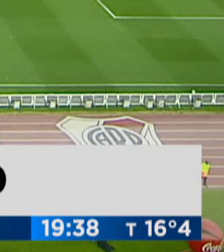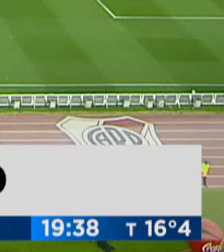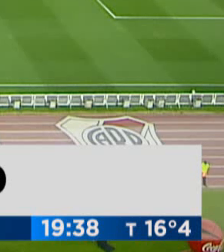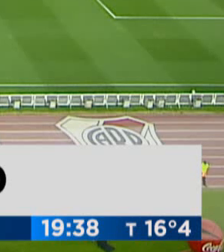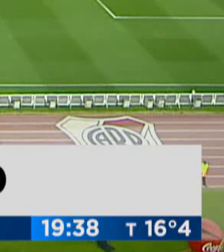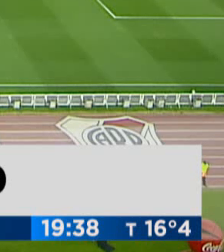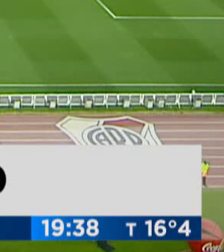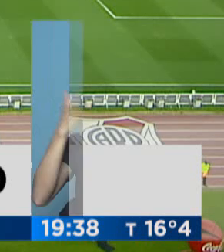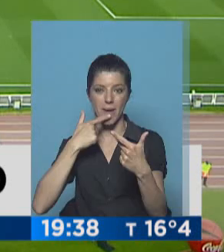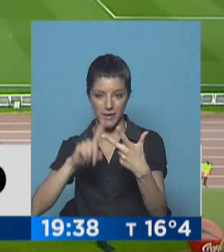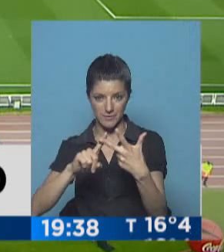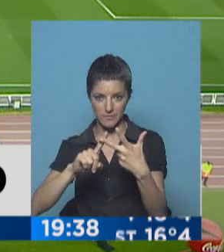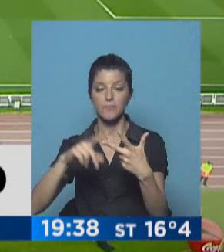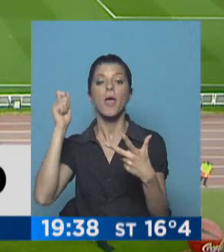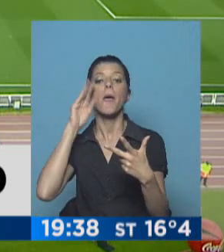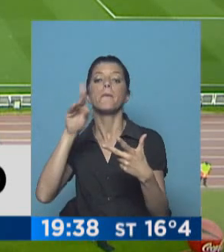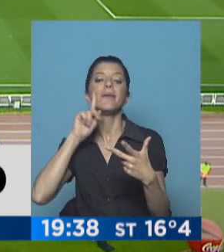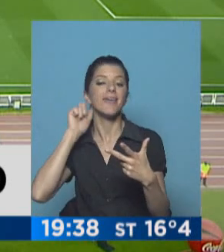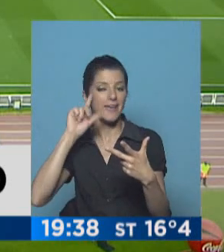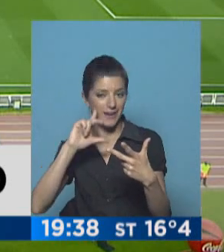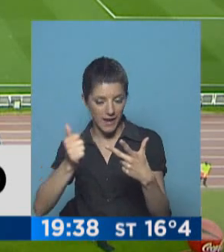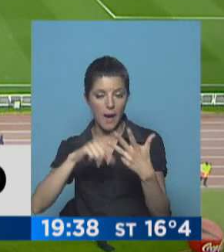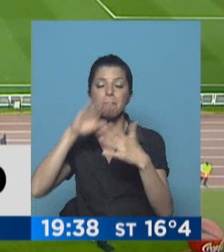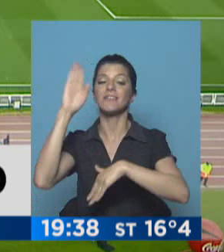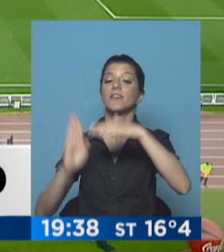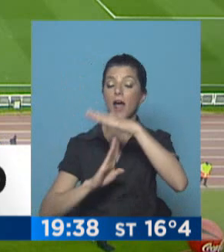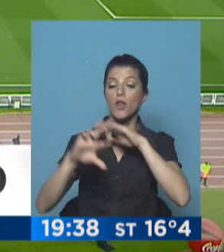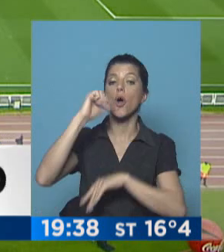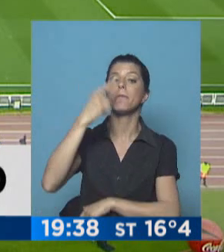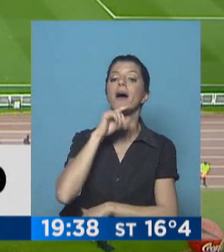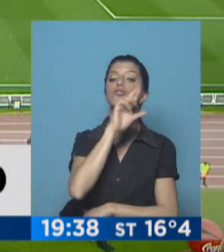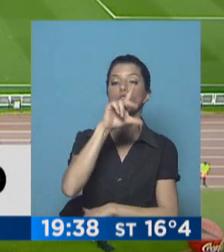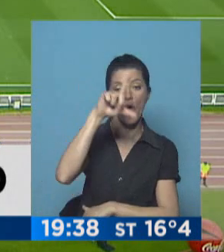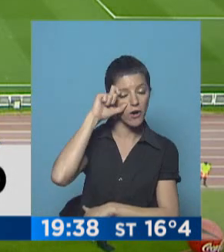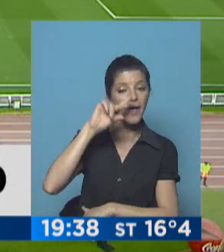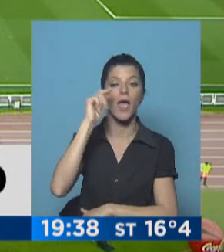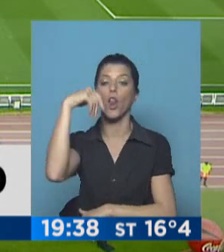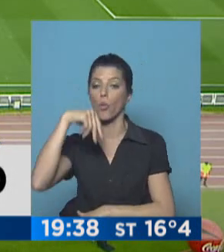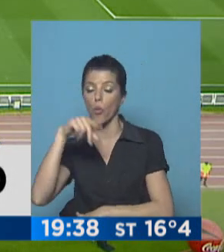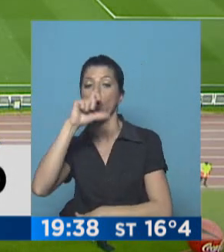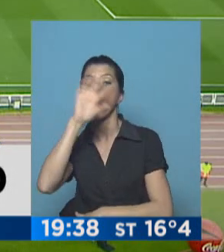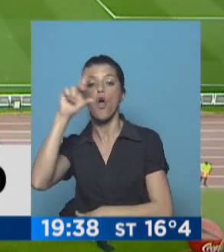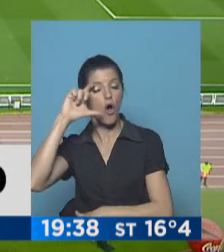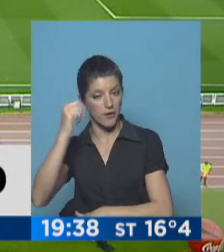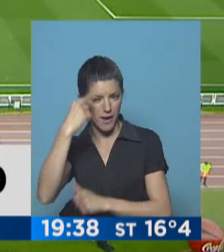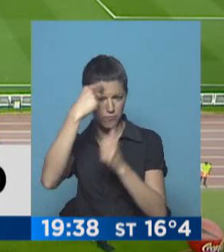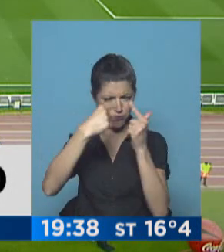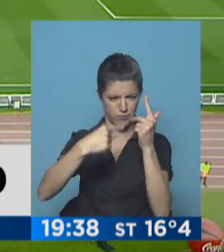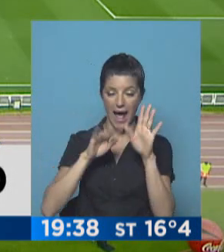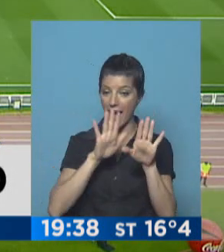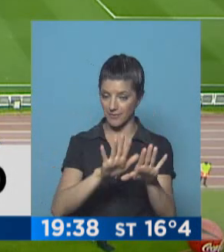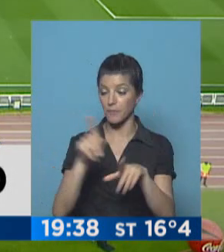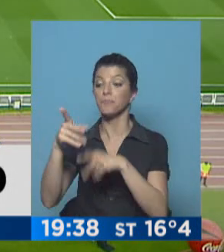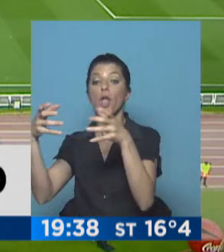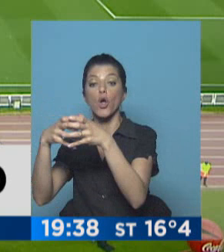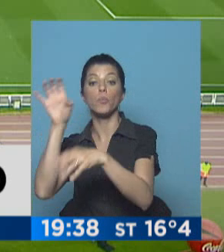Emmanuel Mas, Biglia, Mascherano, Pastore, Di María, Agüero y Ángel Correa, los del Tata Martino. El seleccionado